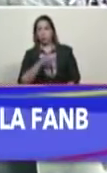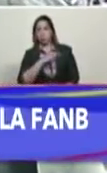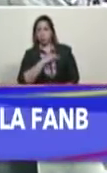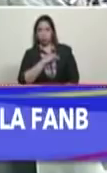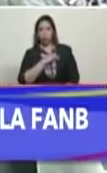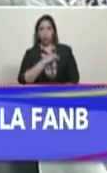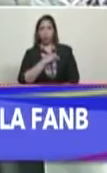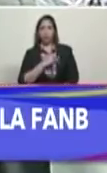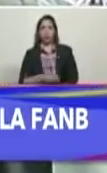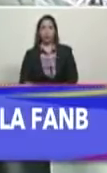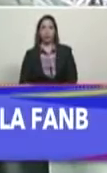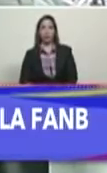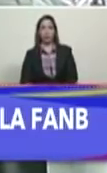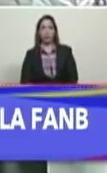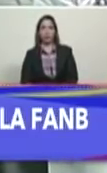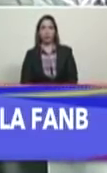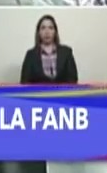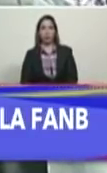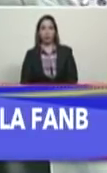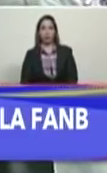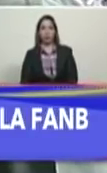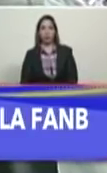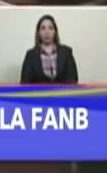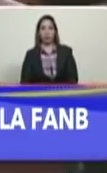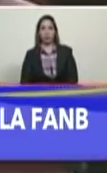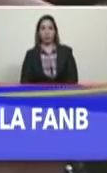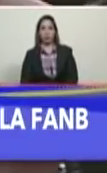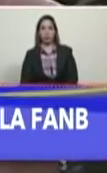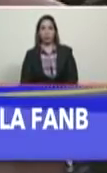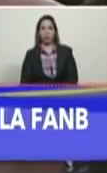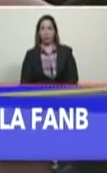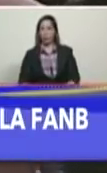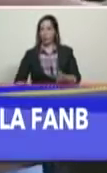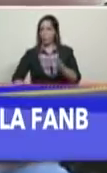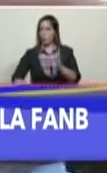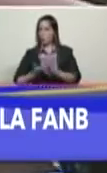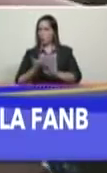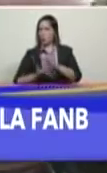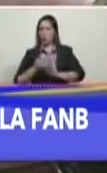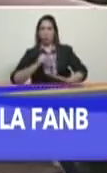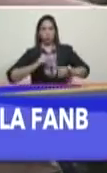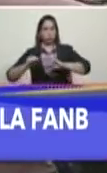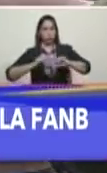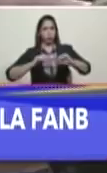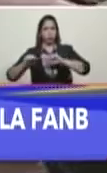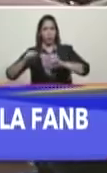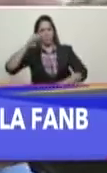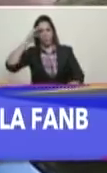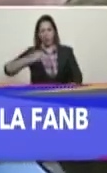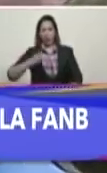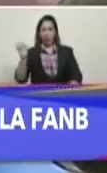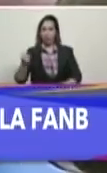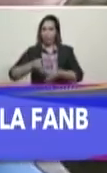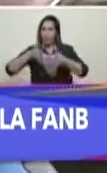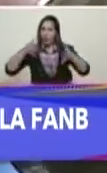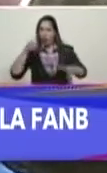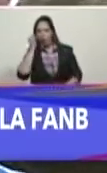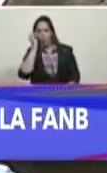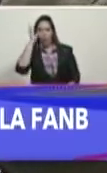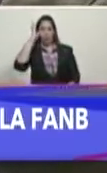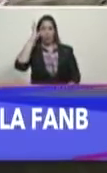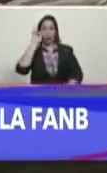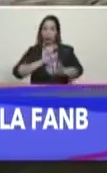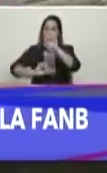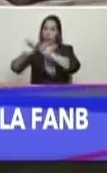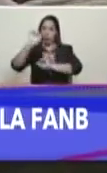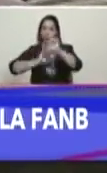Operacional. Por su destacada actuación militar y gran capacidad de defensa en diferentes operaciones